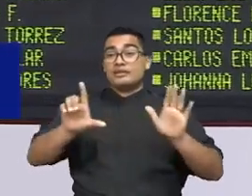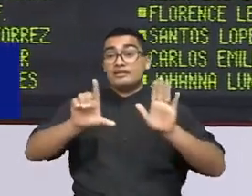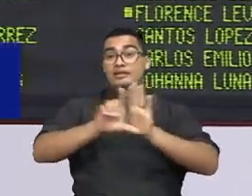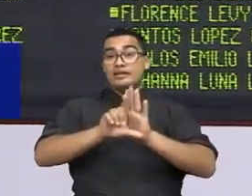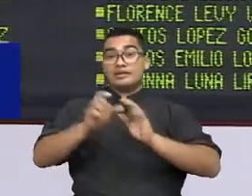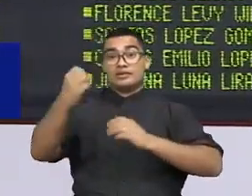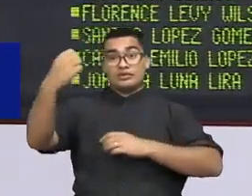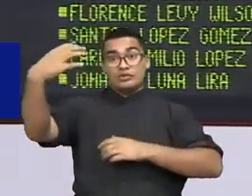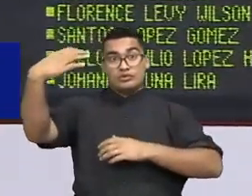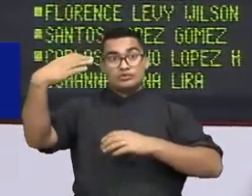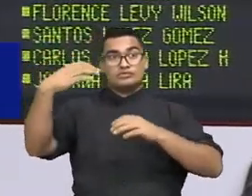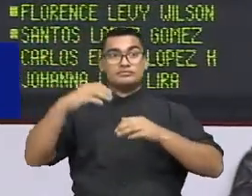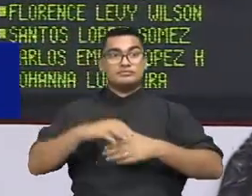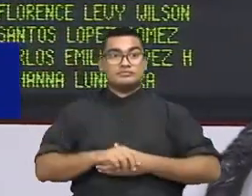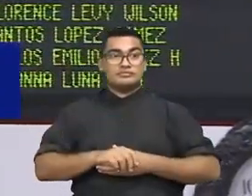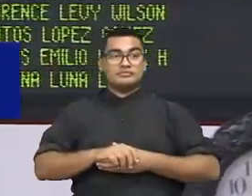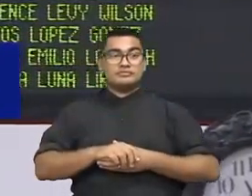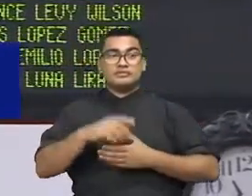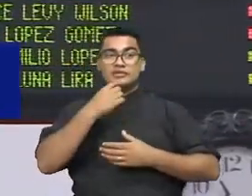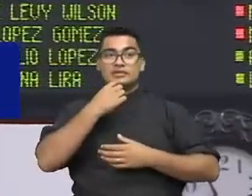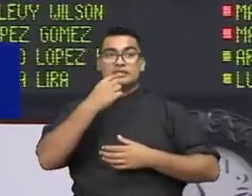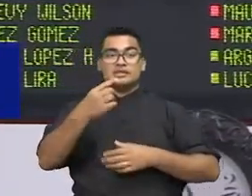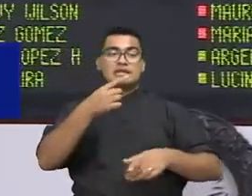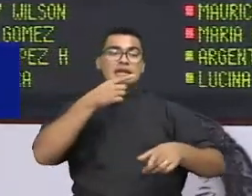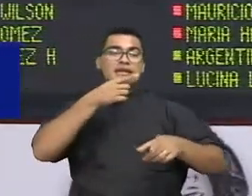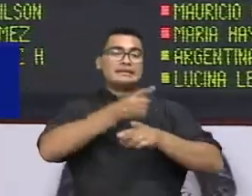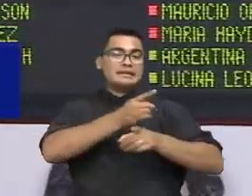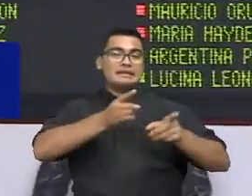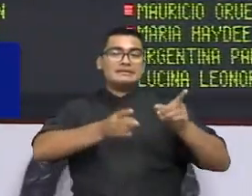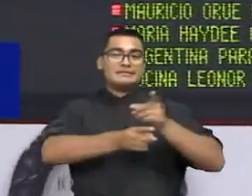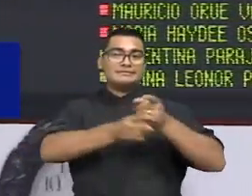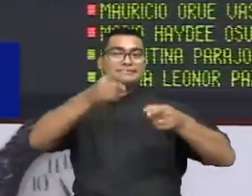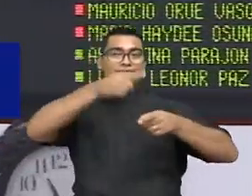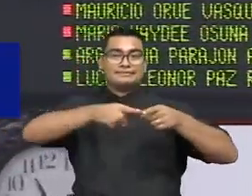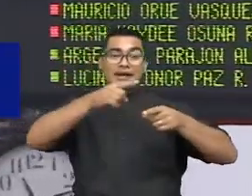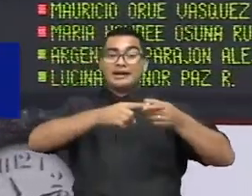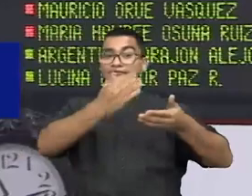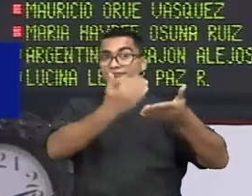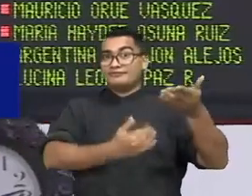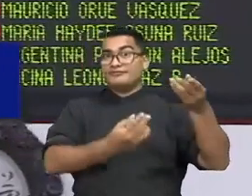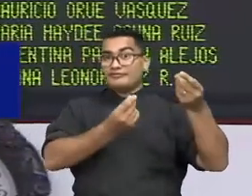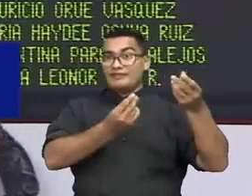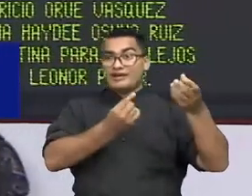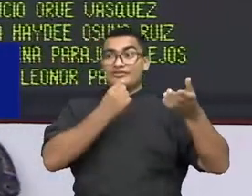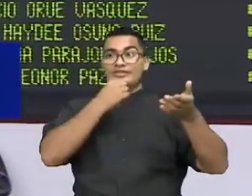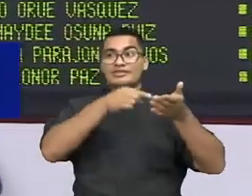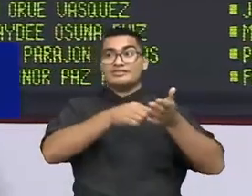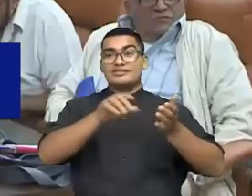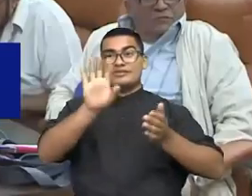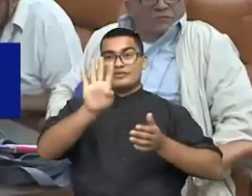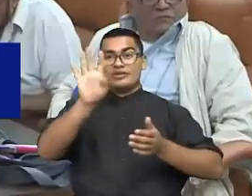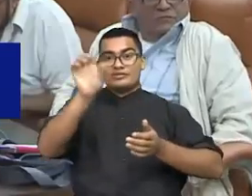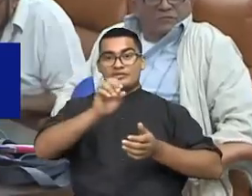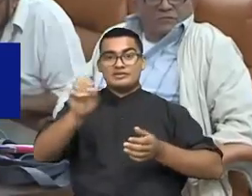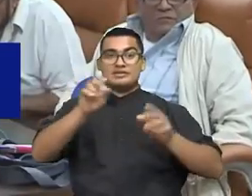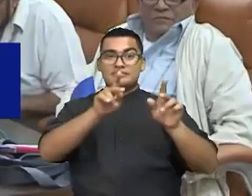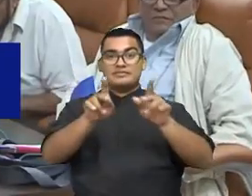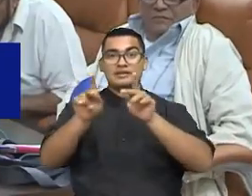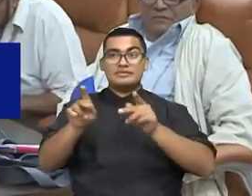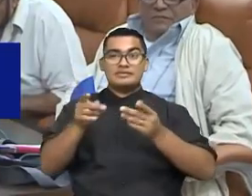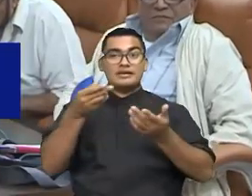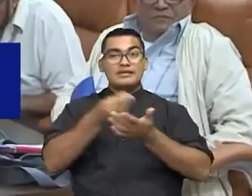Estabilidad Energética, que evita que la mora del pago de la factura eléctrica concentrada en un 4% de los